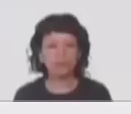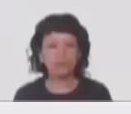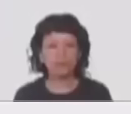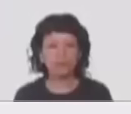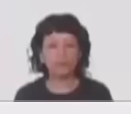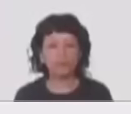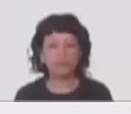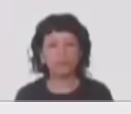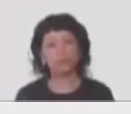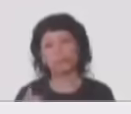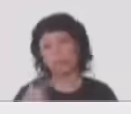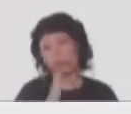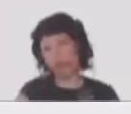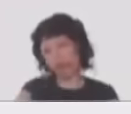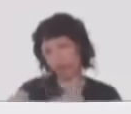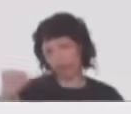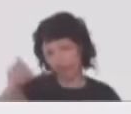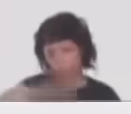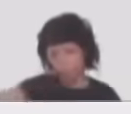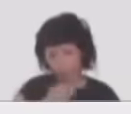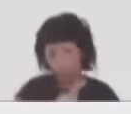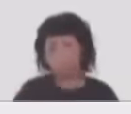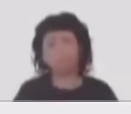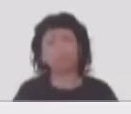Quiero decirles que